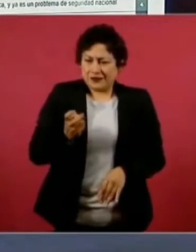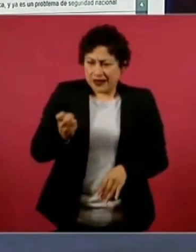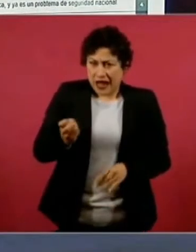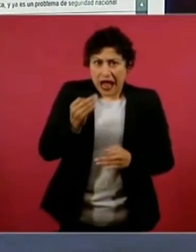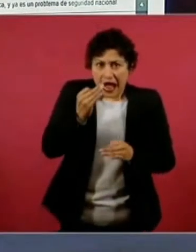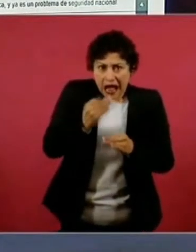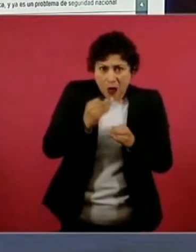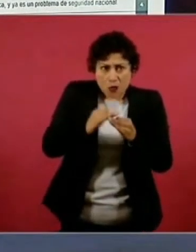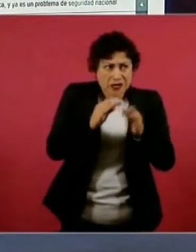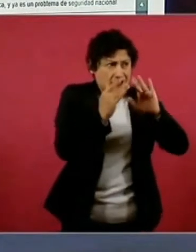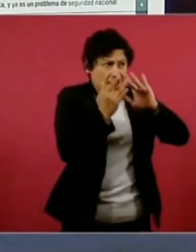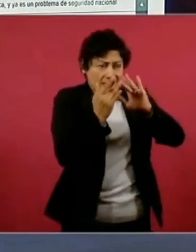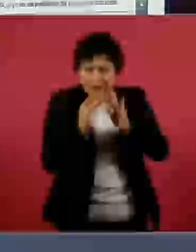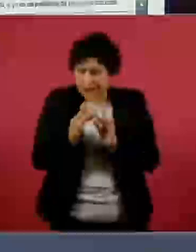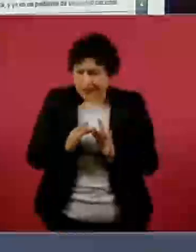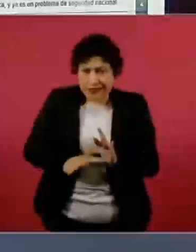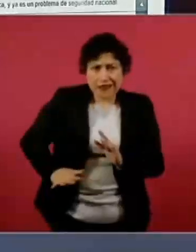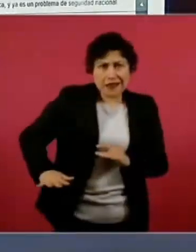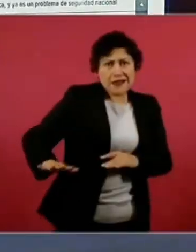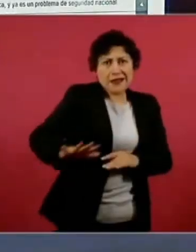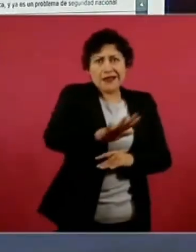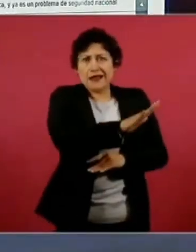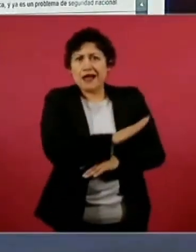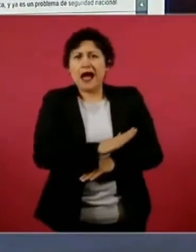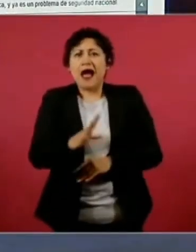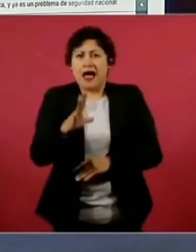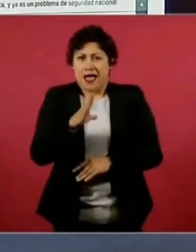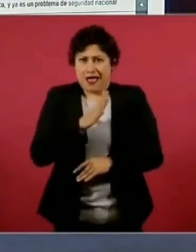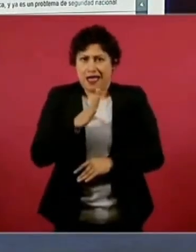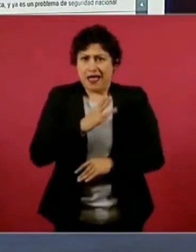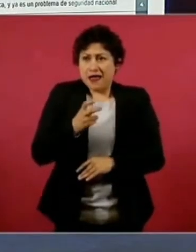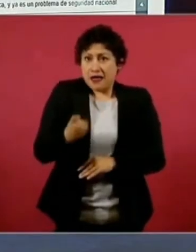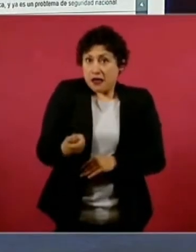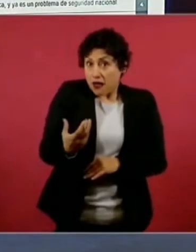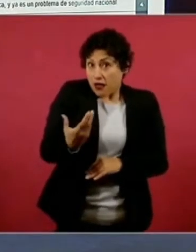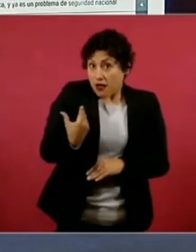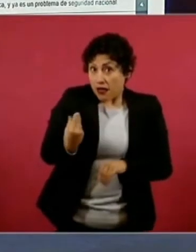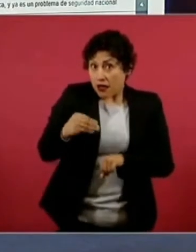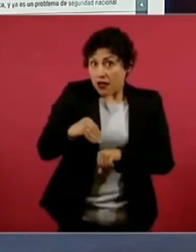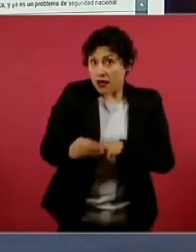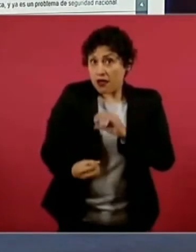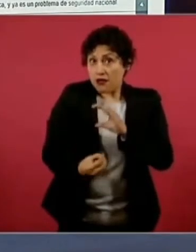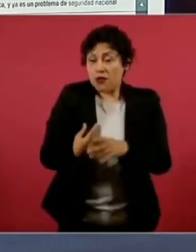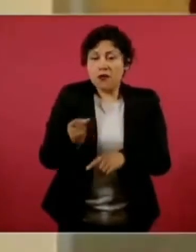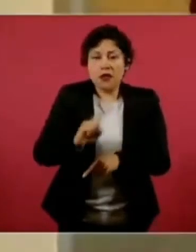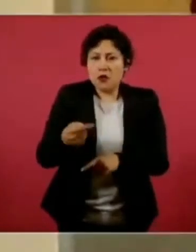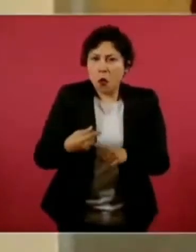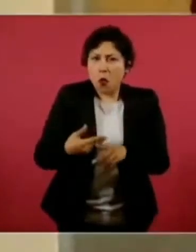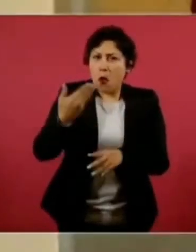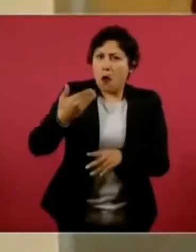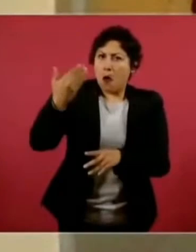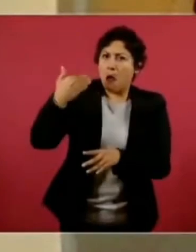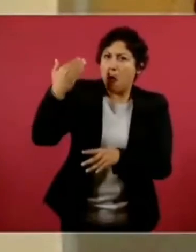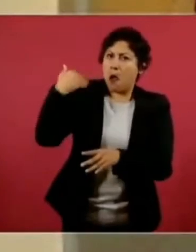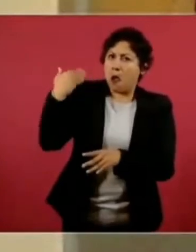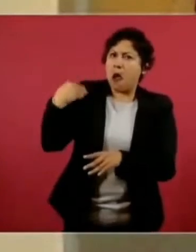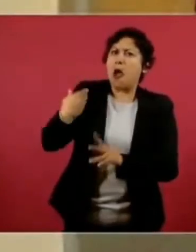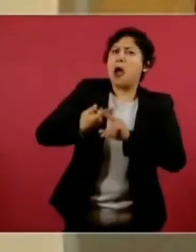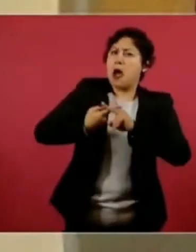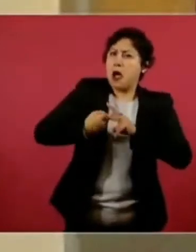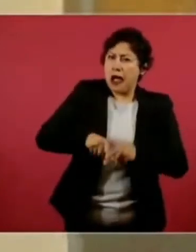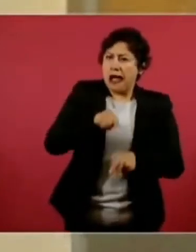años, es una infraestructura que tiene varias décadas que se viene construyendo, y que se monten los privados y que se